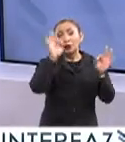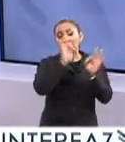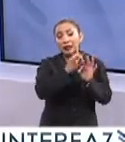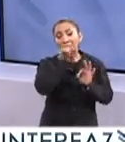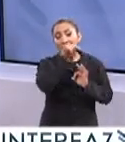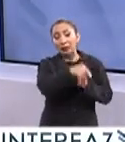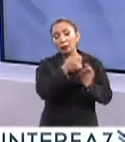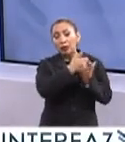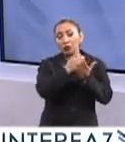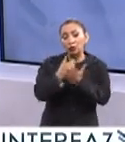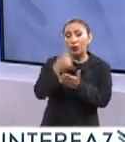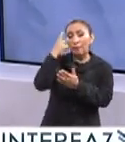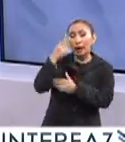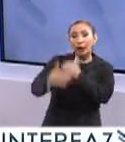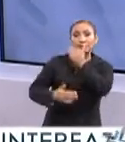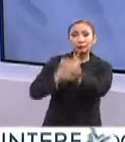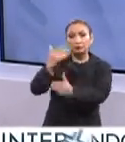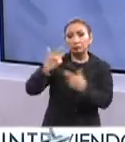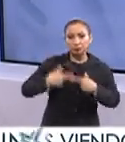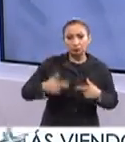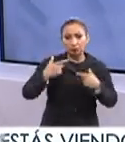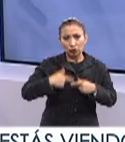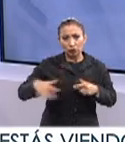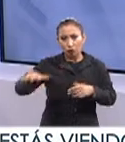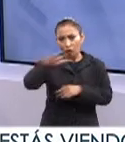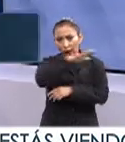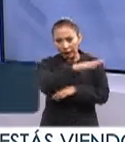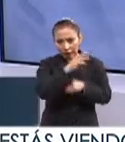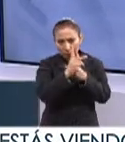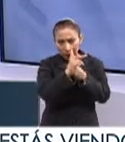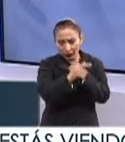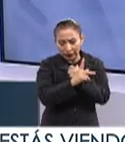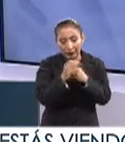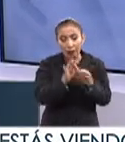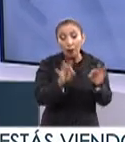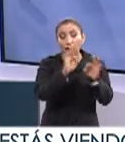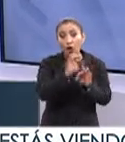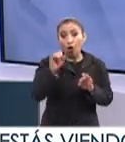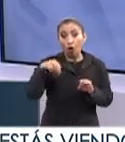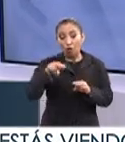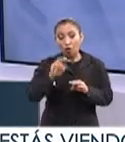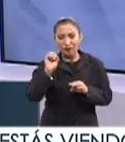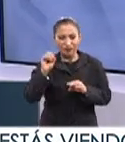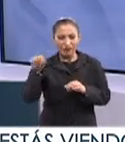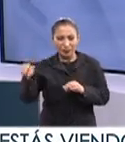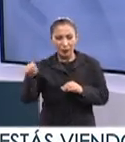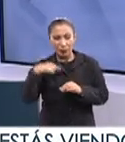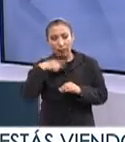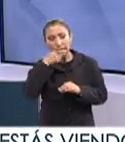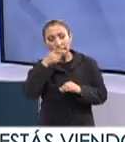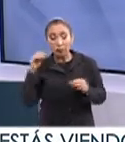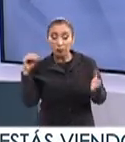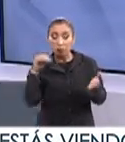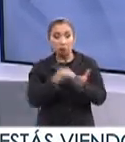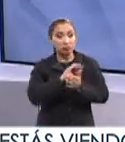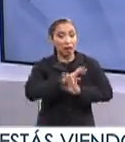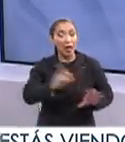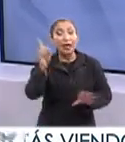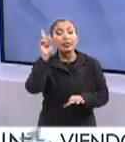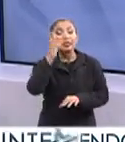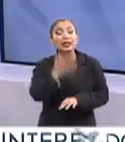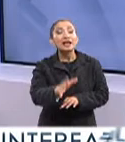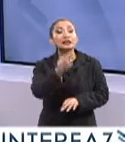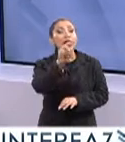que determinan el progreso de las sociedades. Es tal su importancia que la ONU, la Organización de las Naciones Unidas, estableció el